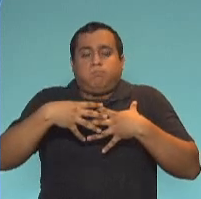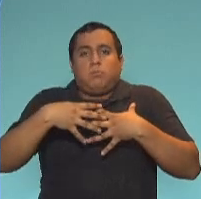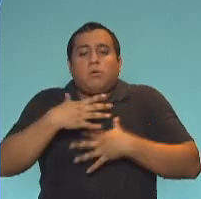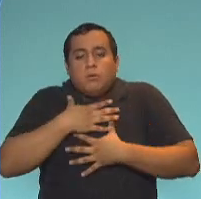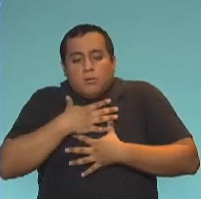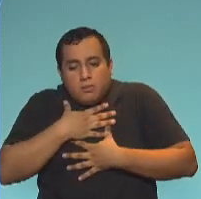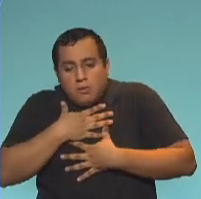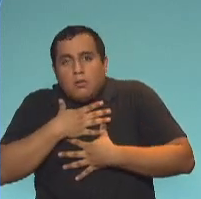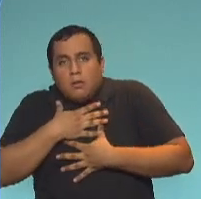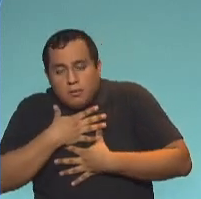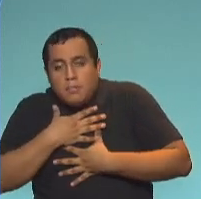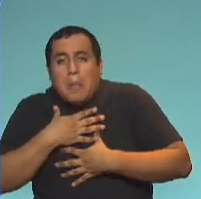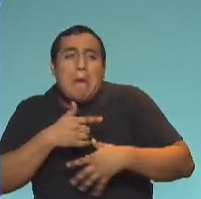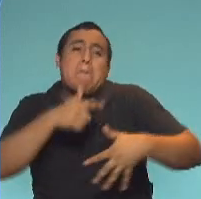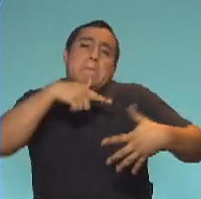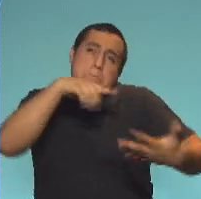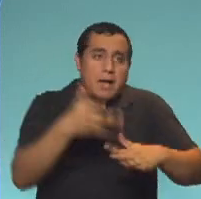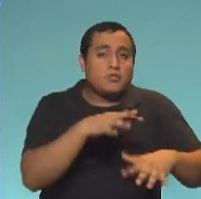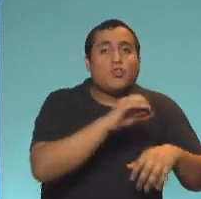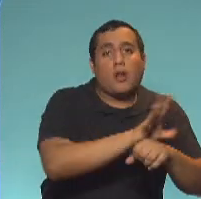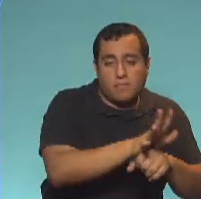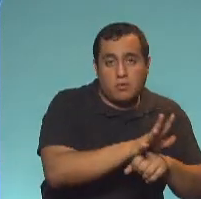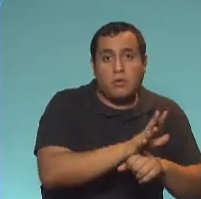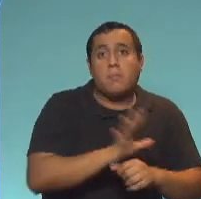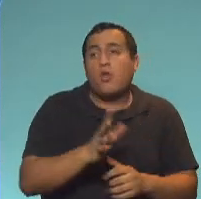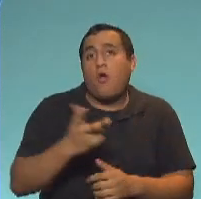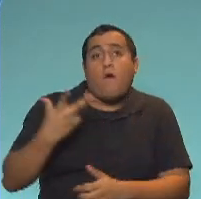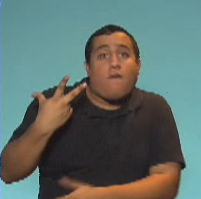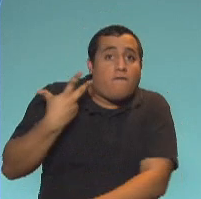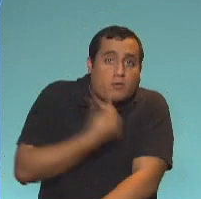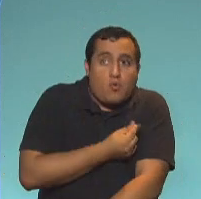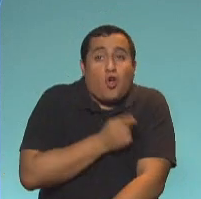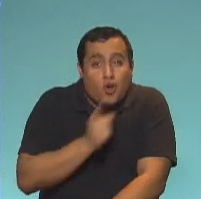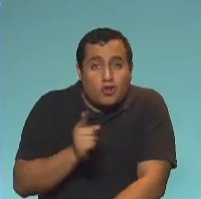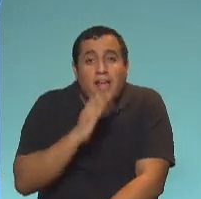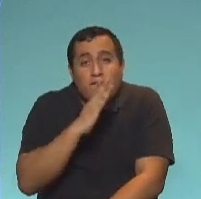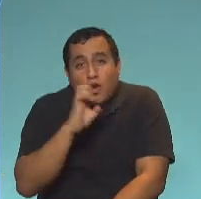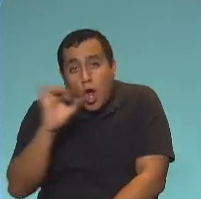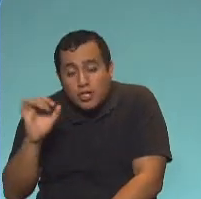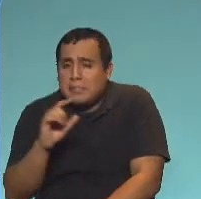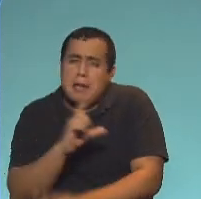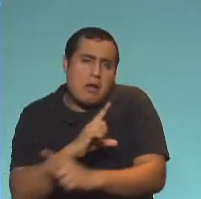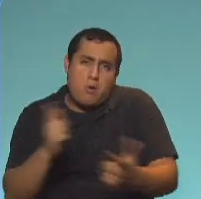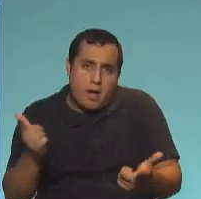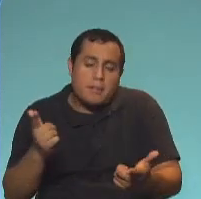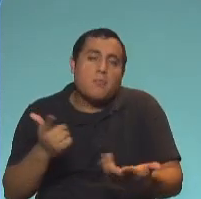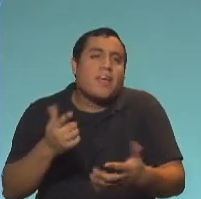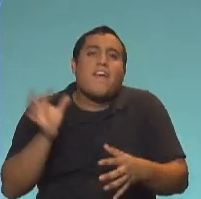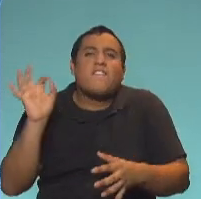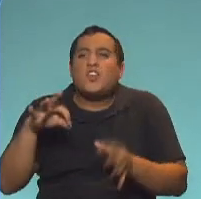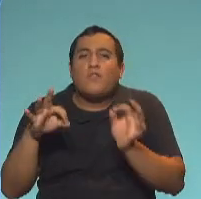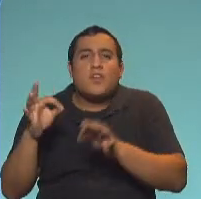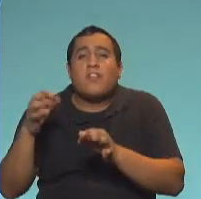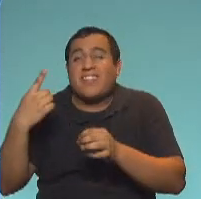sintomatología muy similar no existe ninguna vacuna para este virus ya que es causado por diferentes virus y en particular